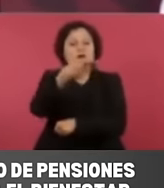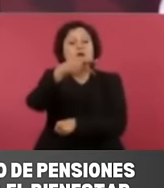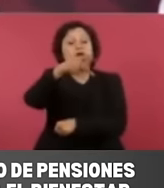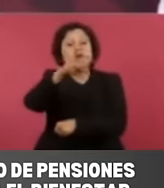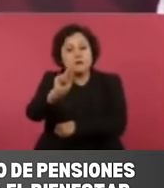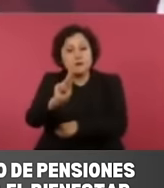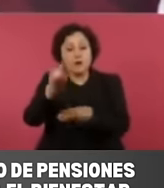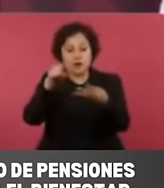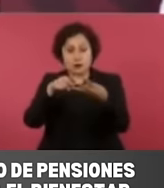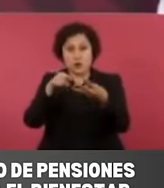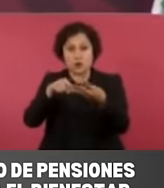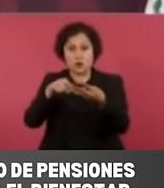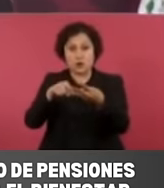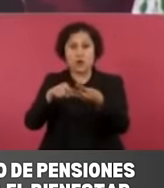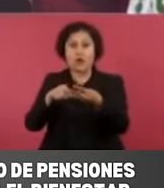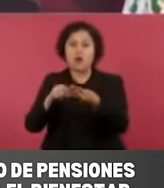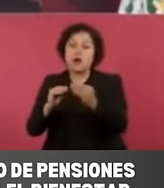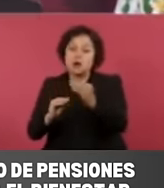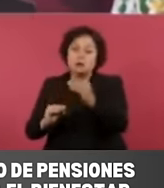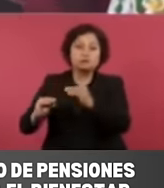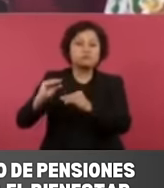una cantidad mayor.